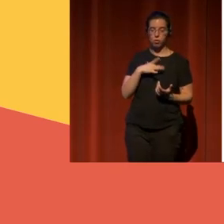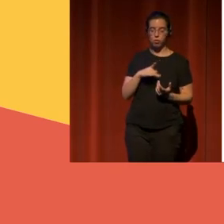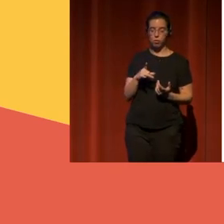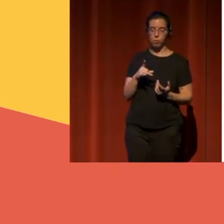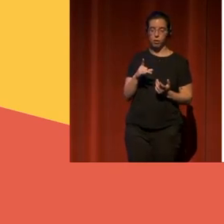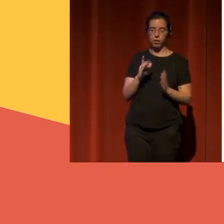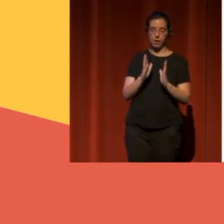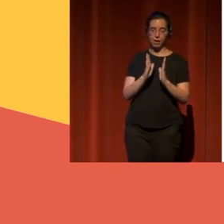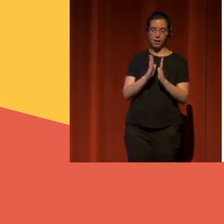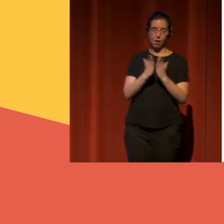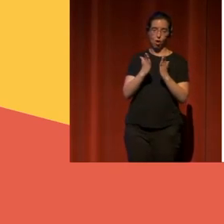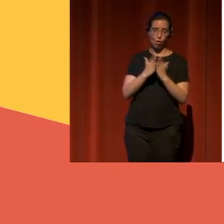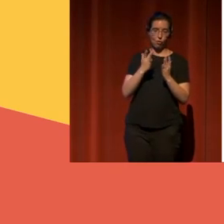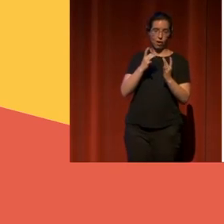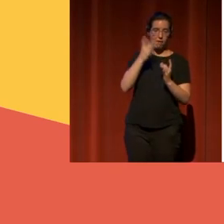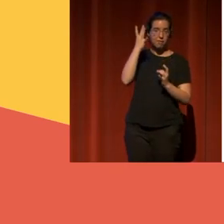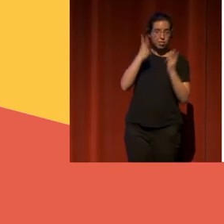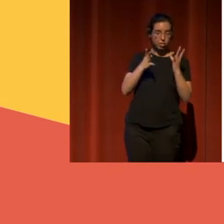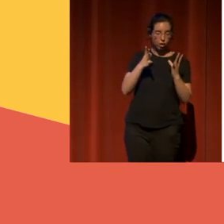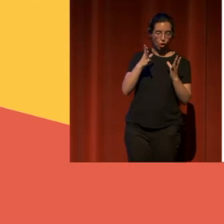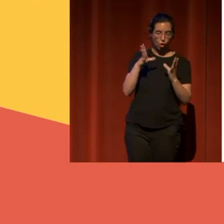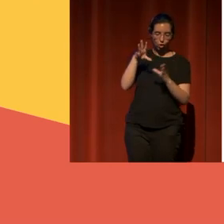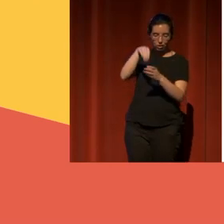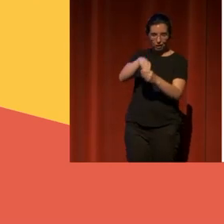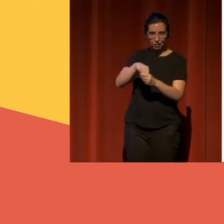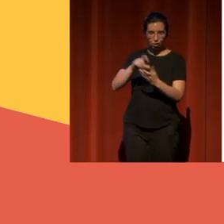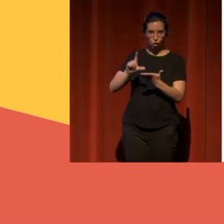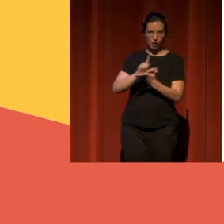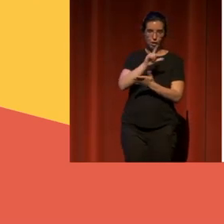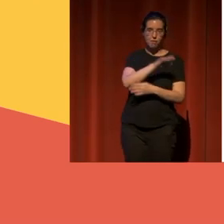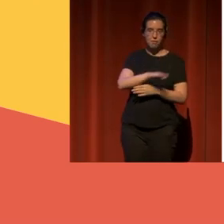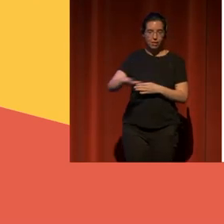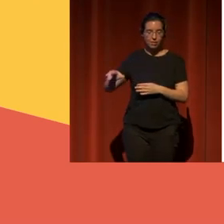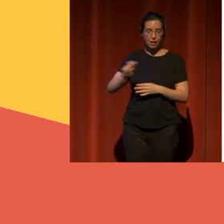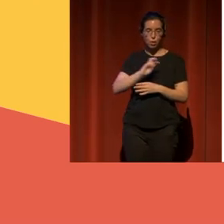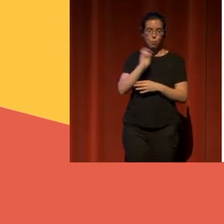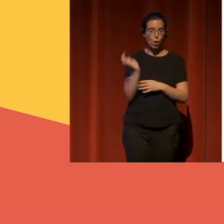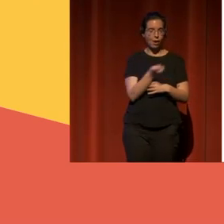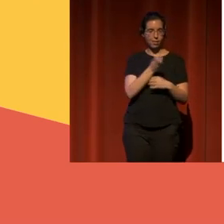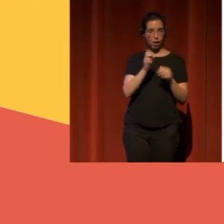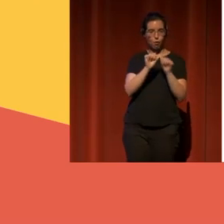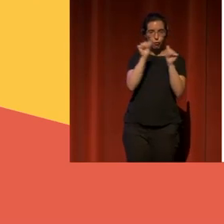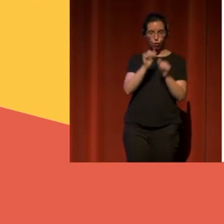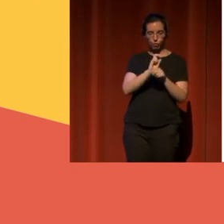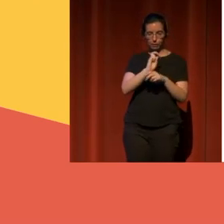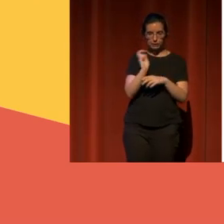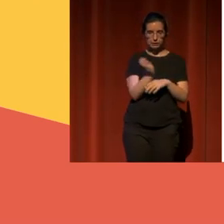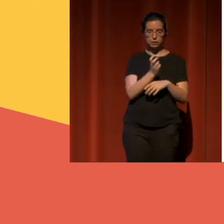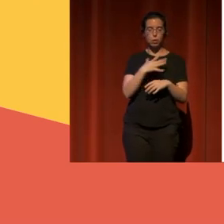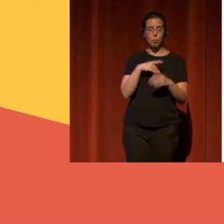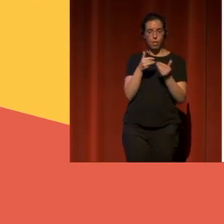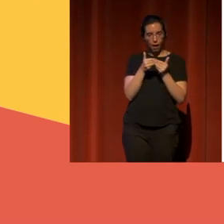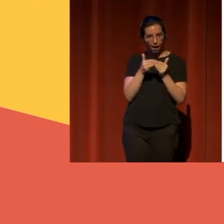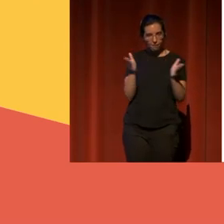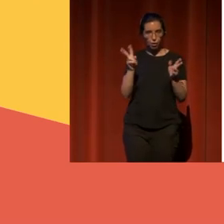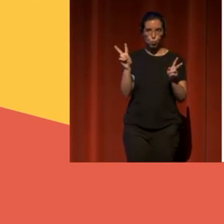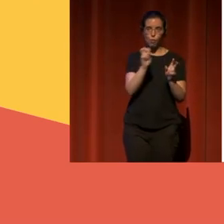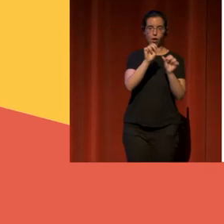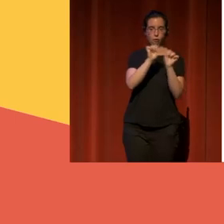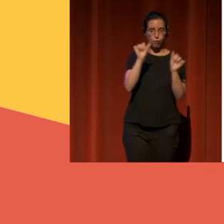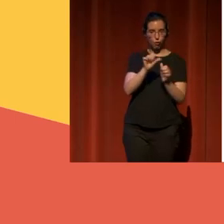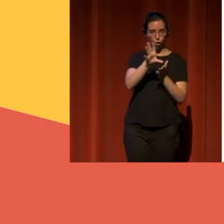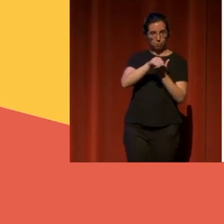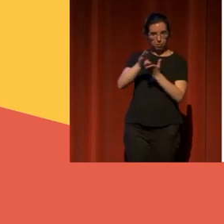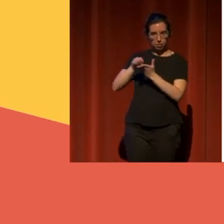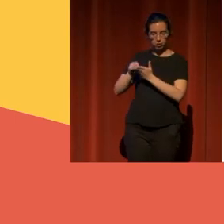incorporando obras de ficción a las colecciones infantiles, en este contexto de innovación y pluralidad de formatos que debe abrirse también a nuevas formas y que otras